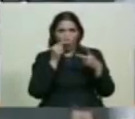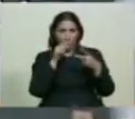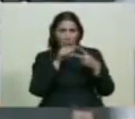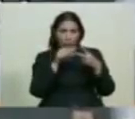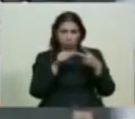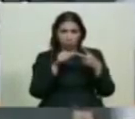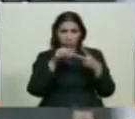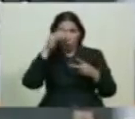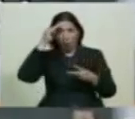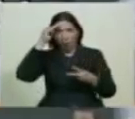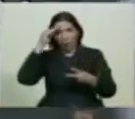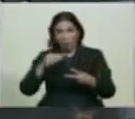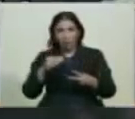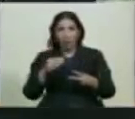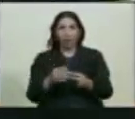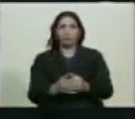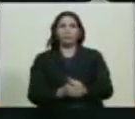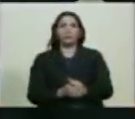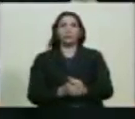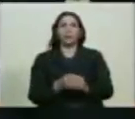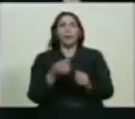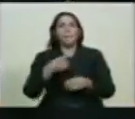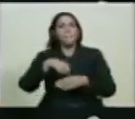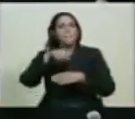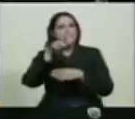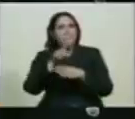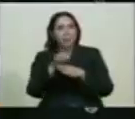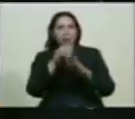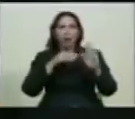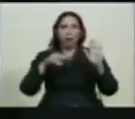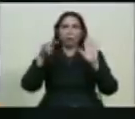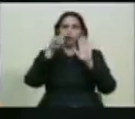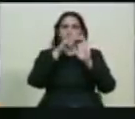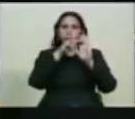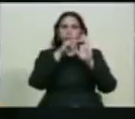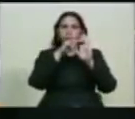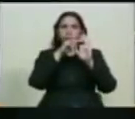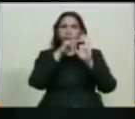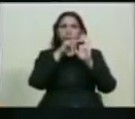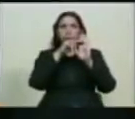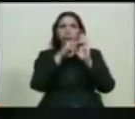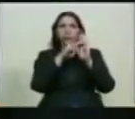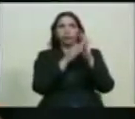oficiales de primer nivel moral,